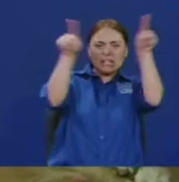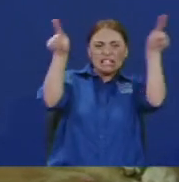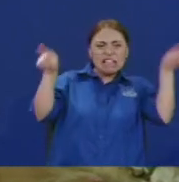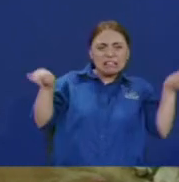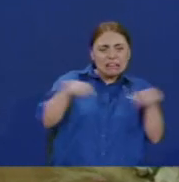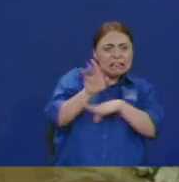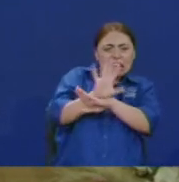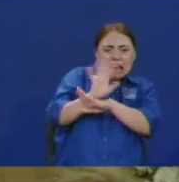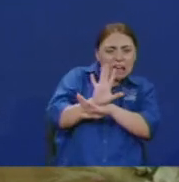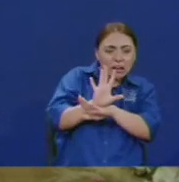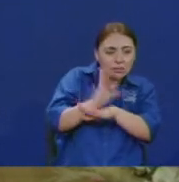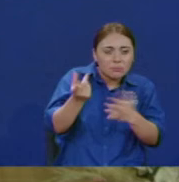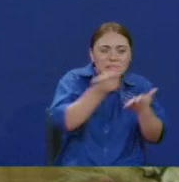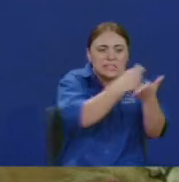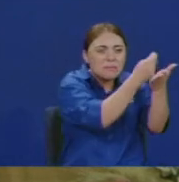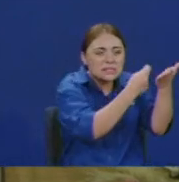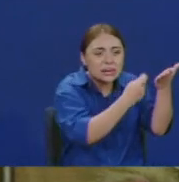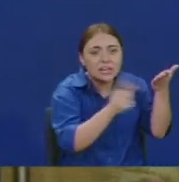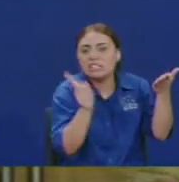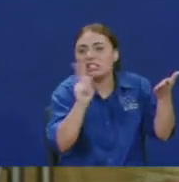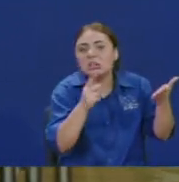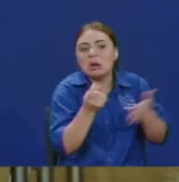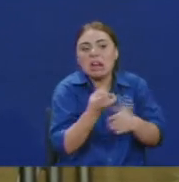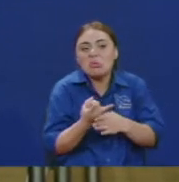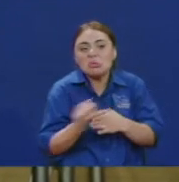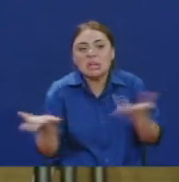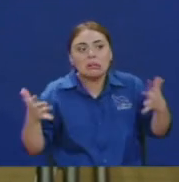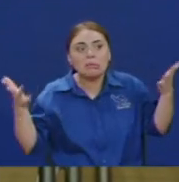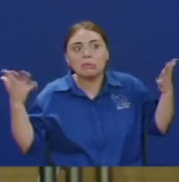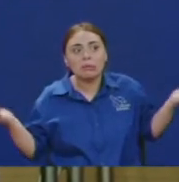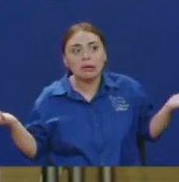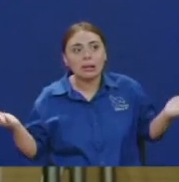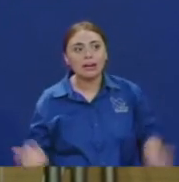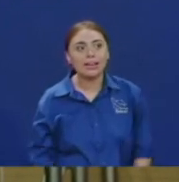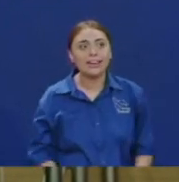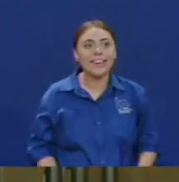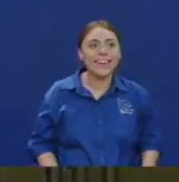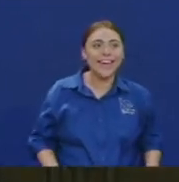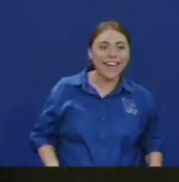Esta pizarra, si ni la usan. Bueno.